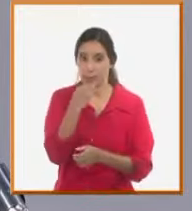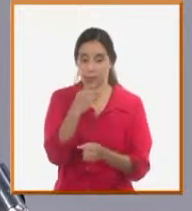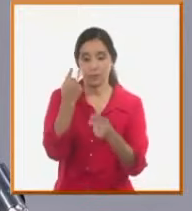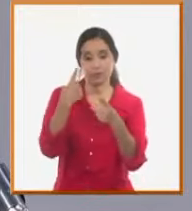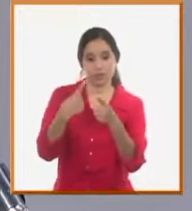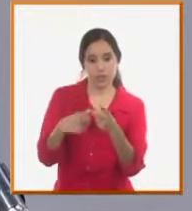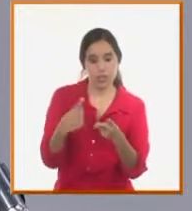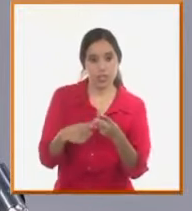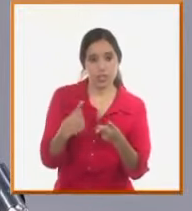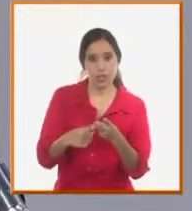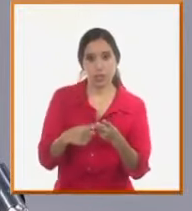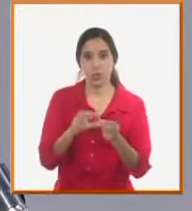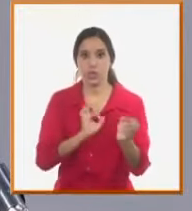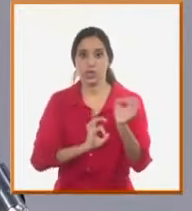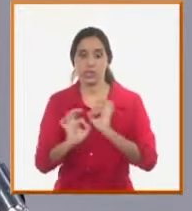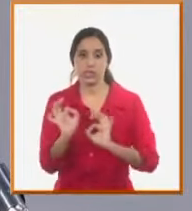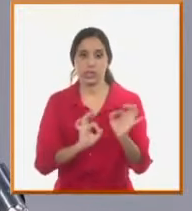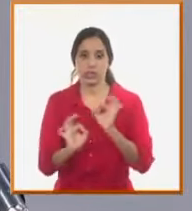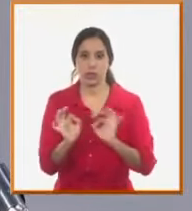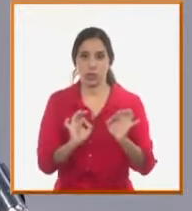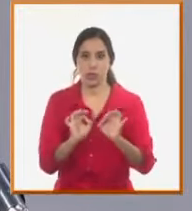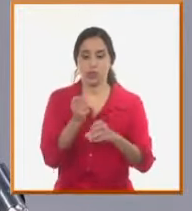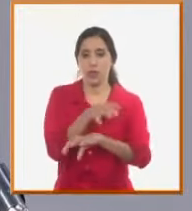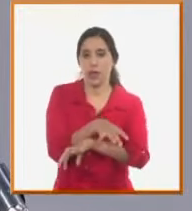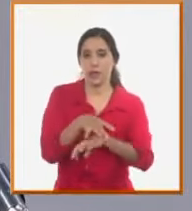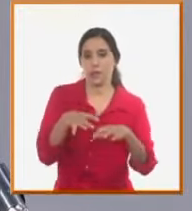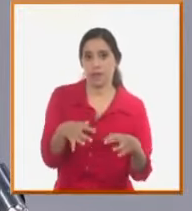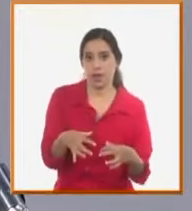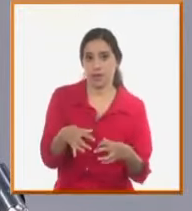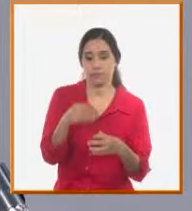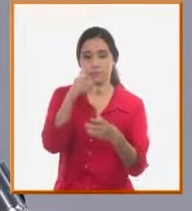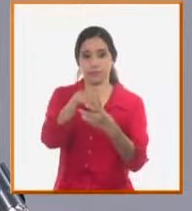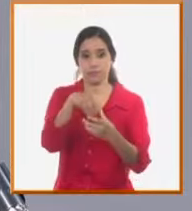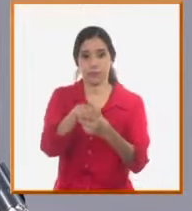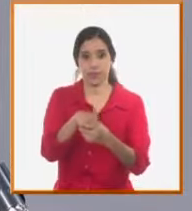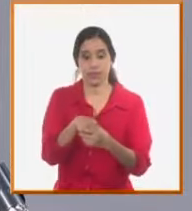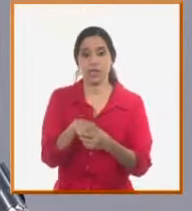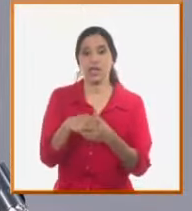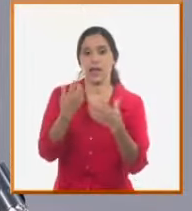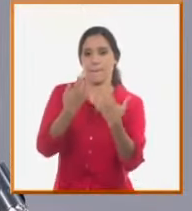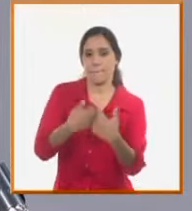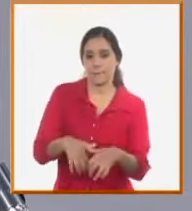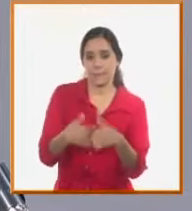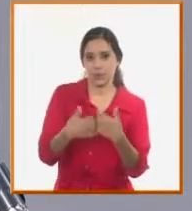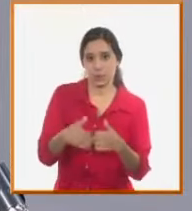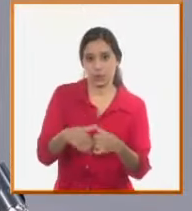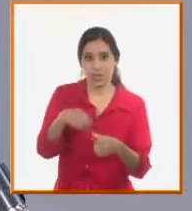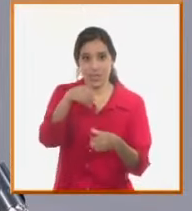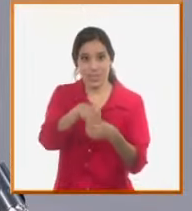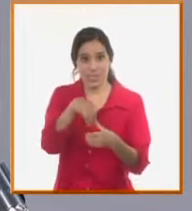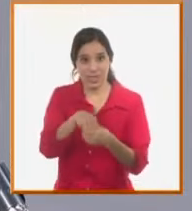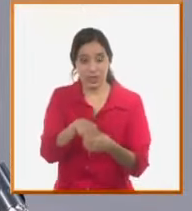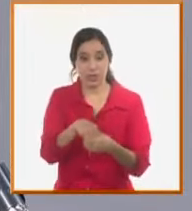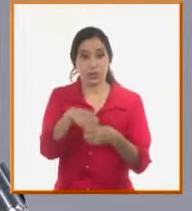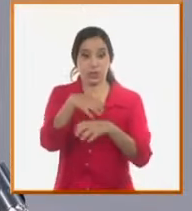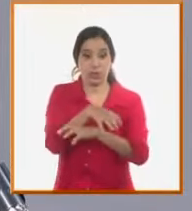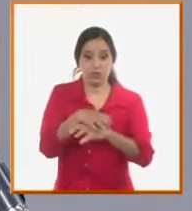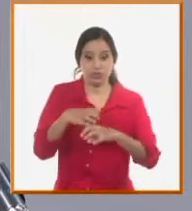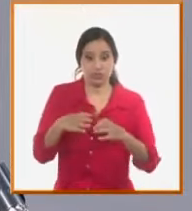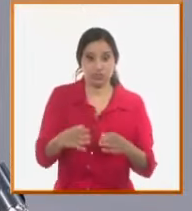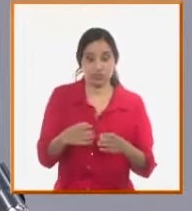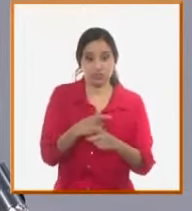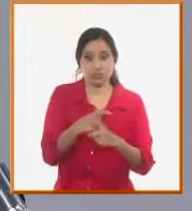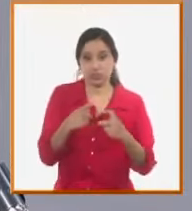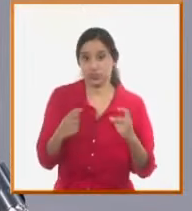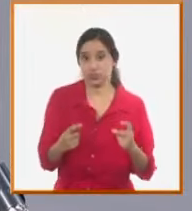tenemos los seguros pecuarios, que ahí incluye los seguros pecuarios y las producciones pecuarias, que van desde la ganadería mayor con